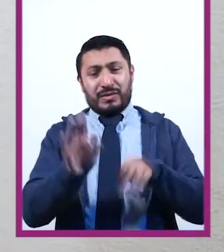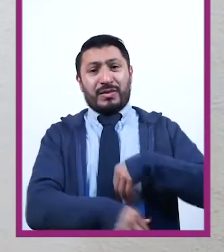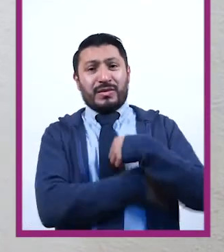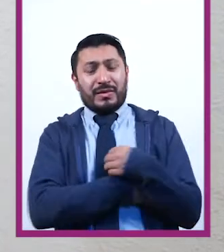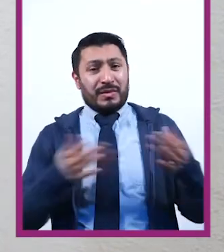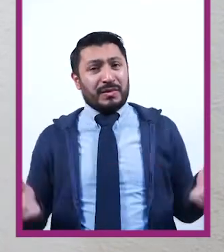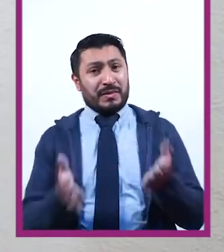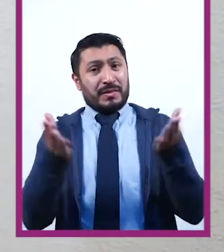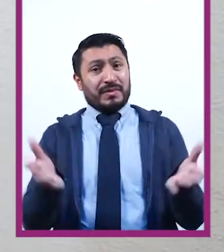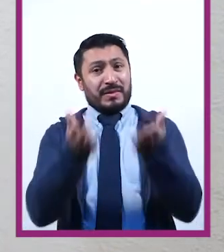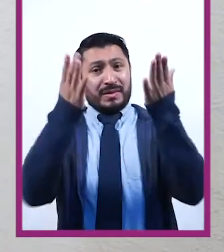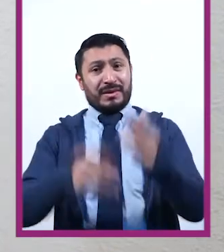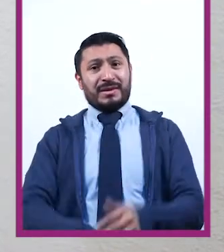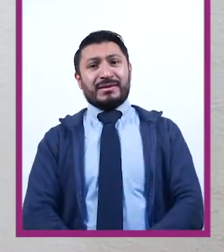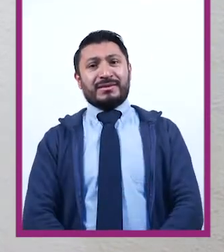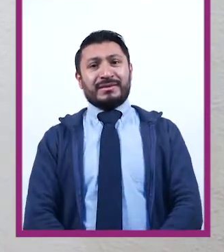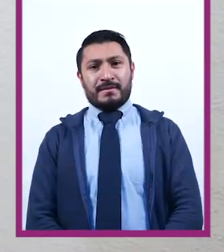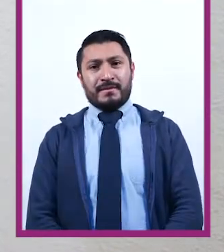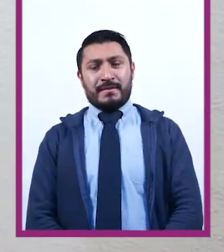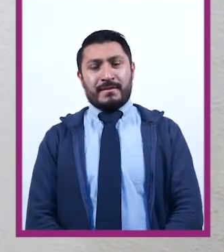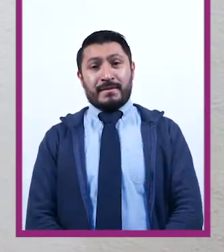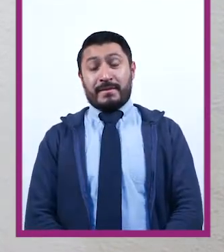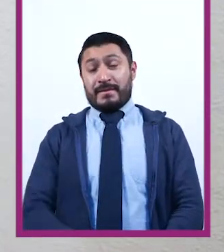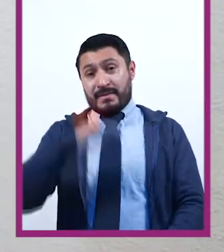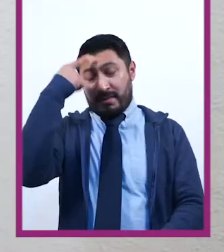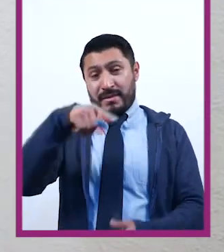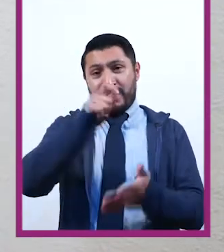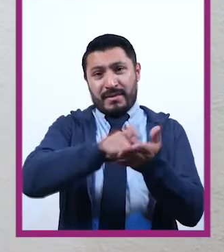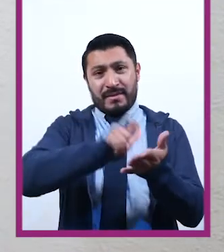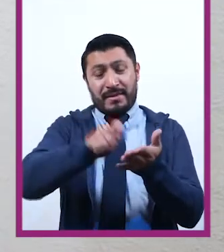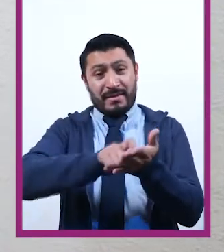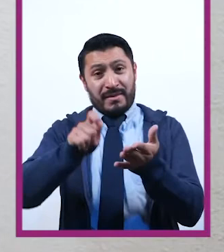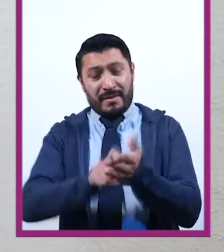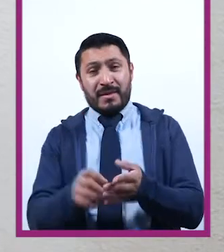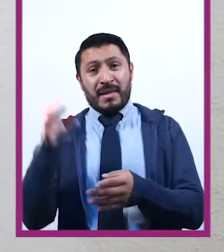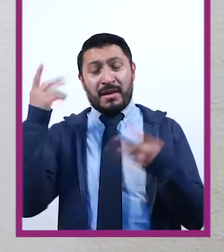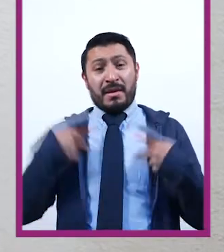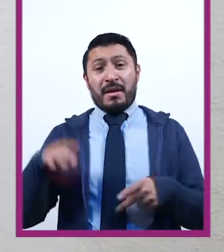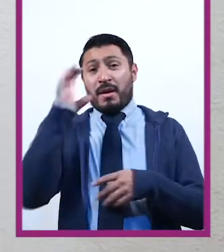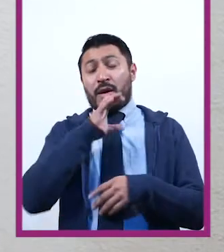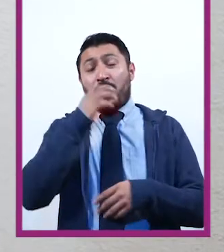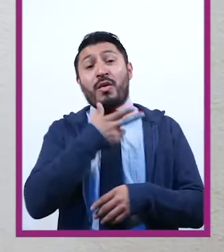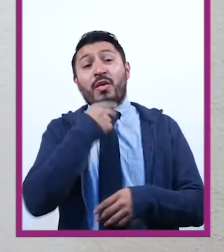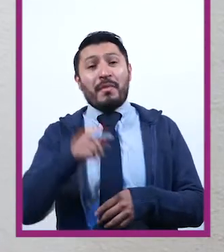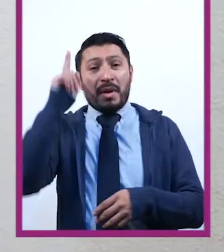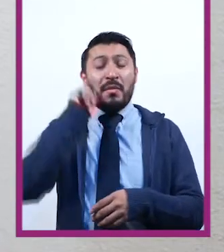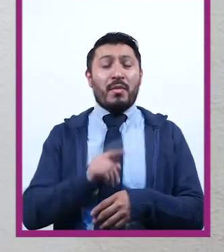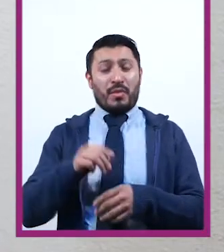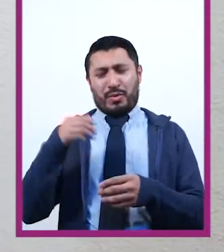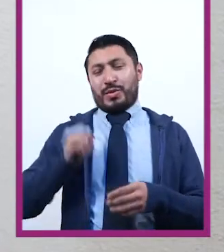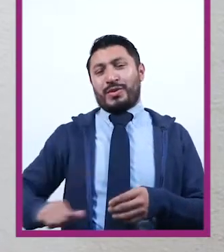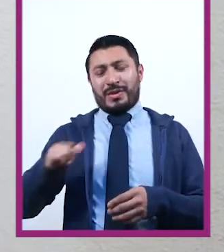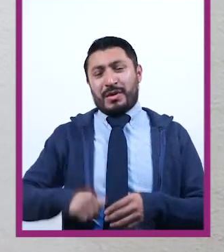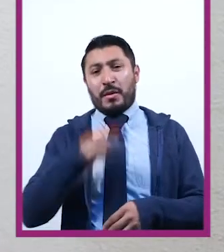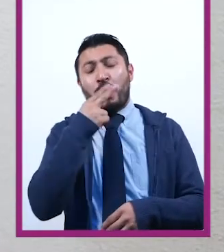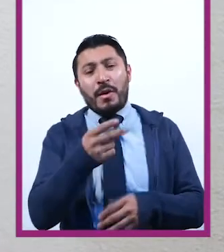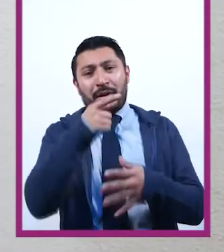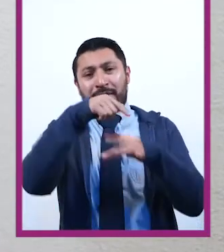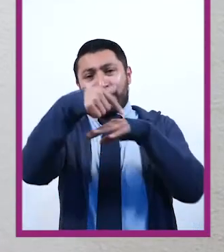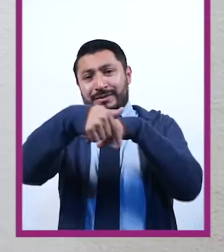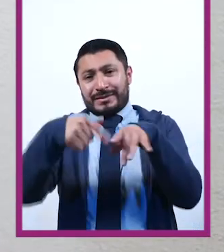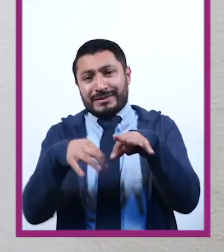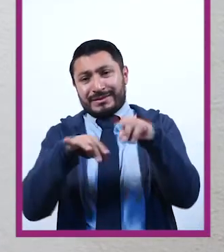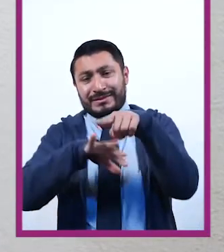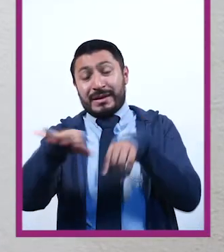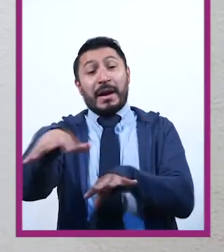todos aquellos mitos cosmogónicos que le daban sustento. Para registrar todo esto, los curiosos hombres y mujeres mesoamericanos